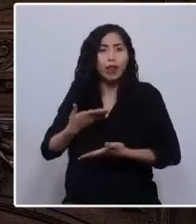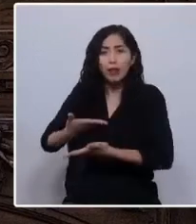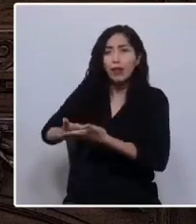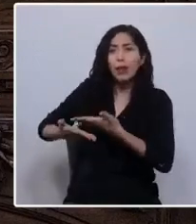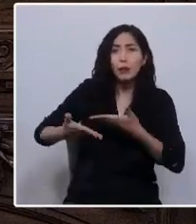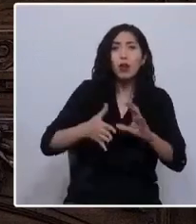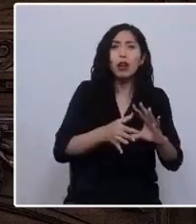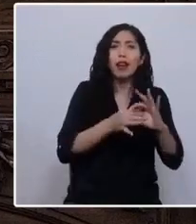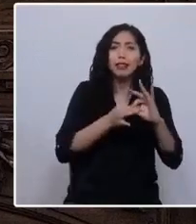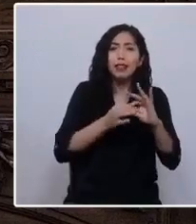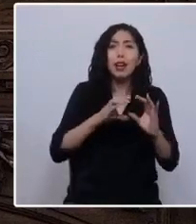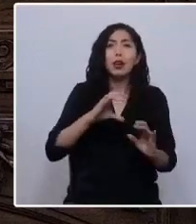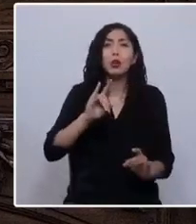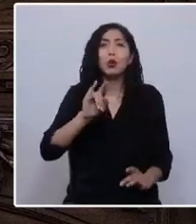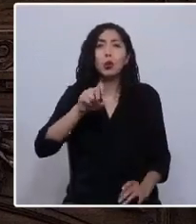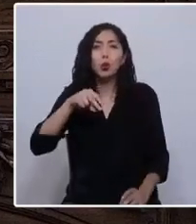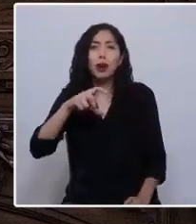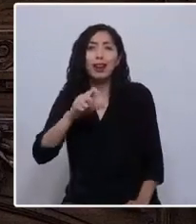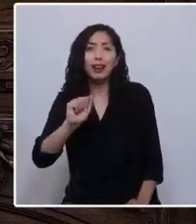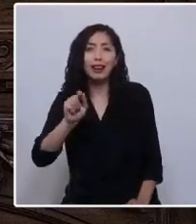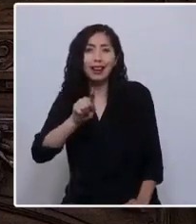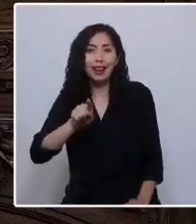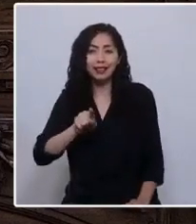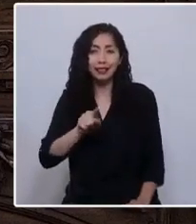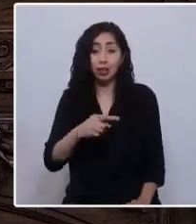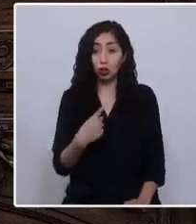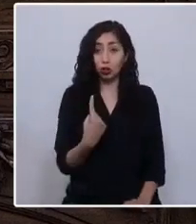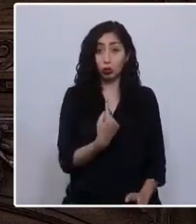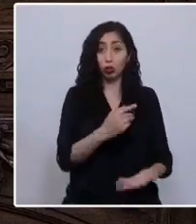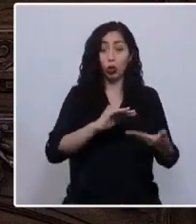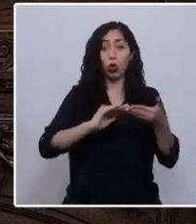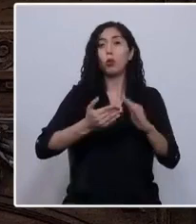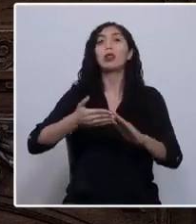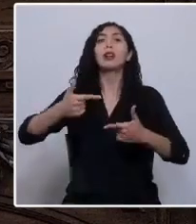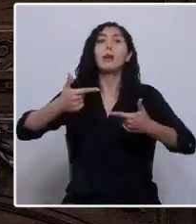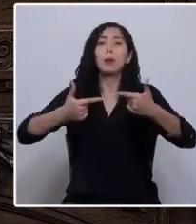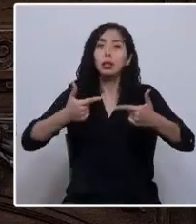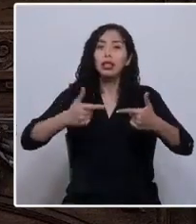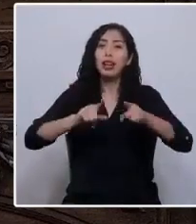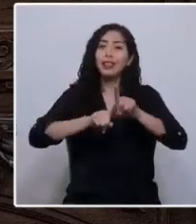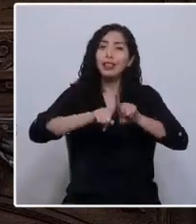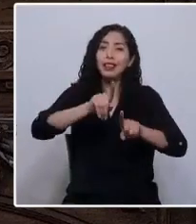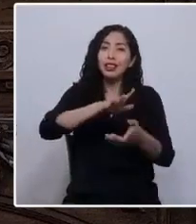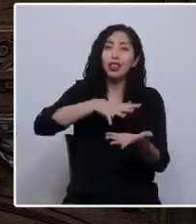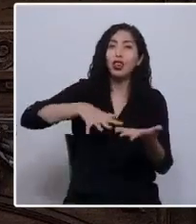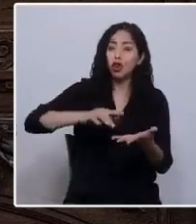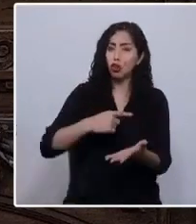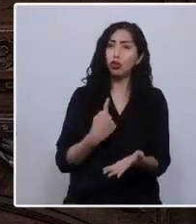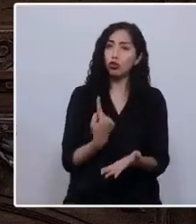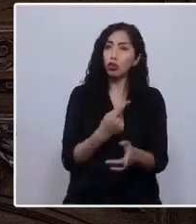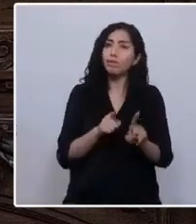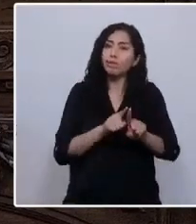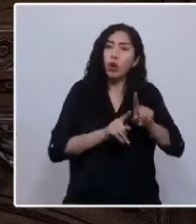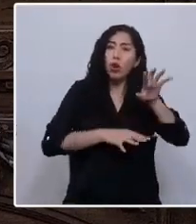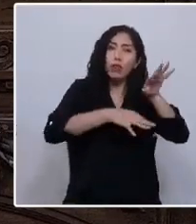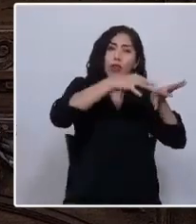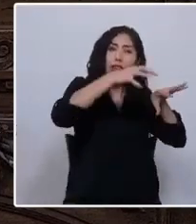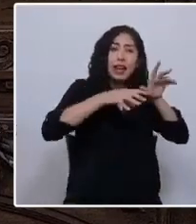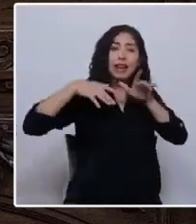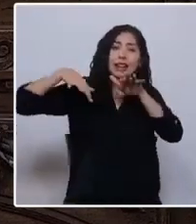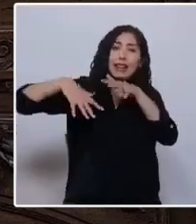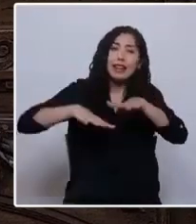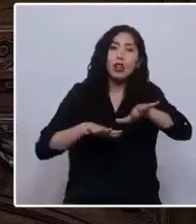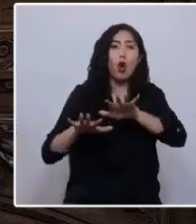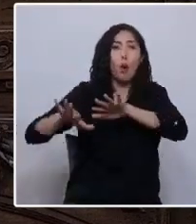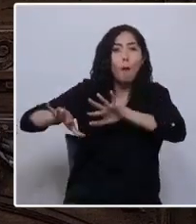cuencas somos una comunidad política y un territorio somos cordillera somos ríos somos